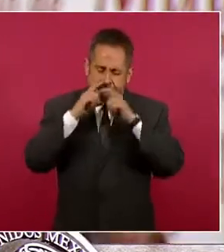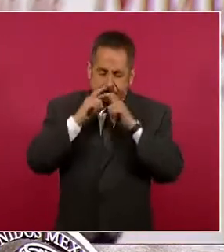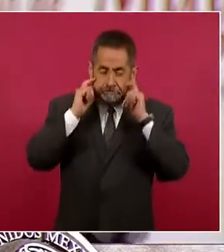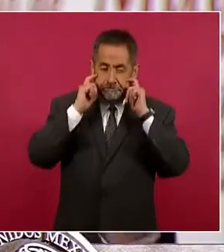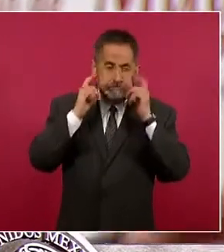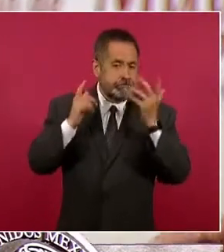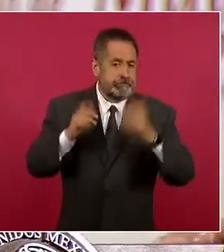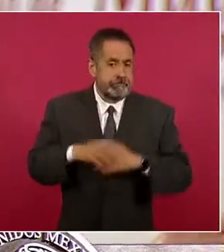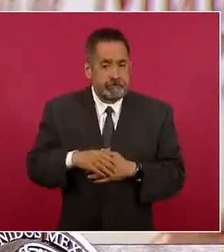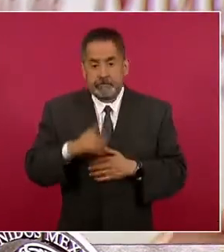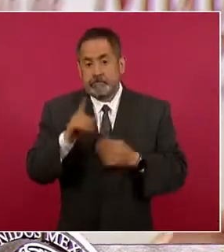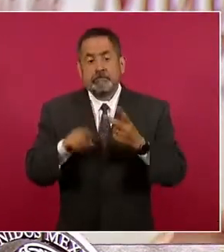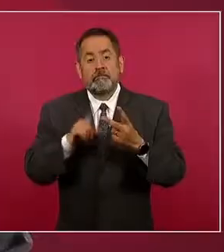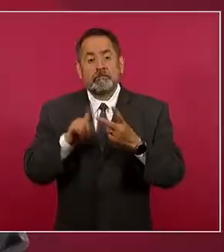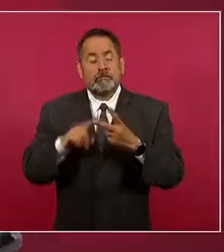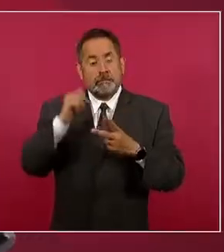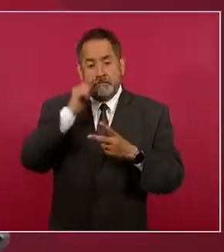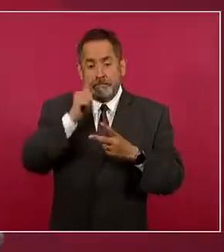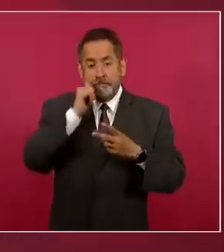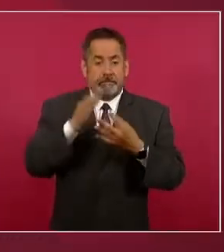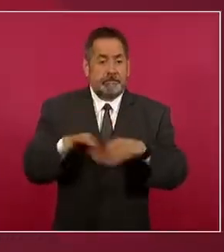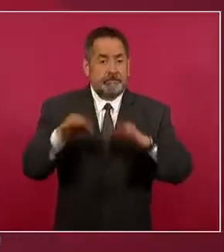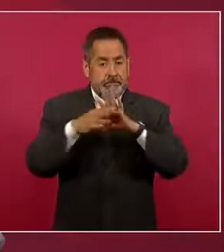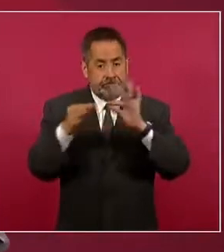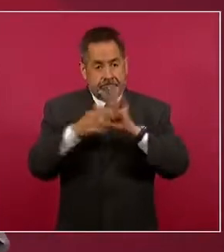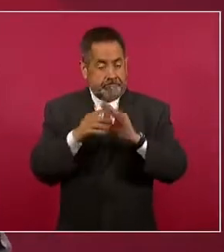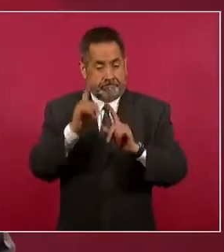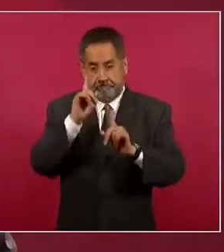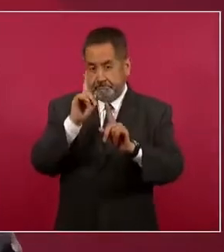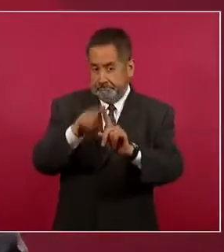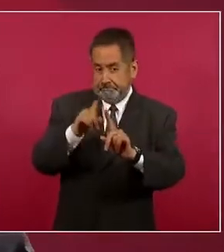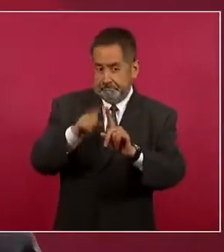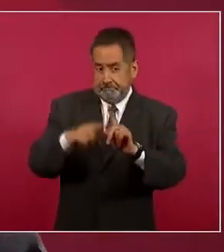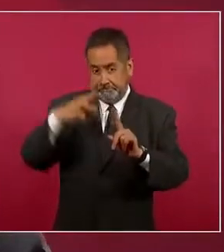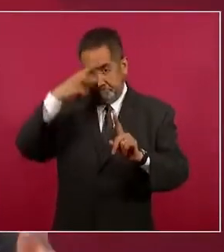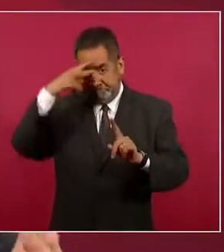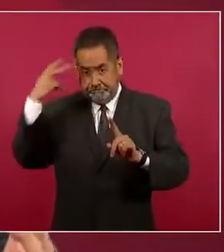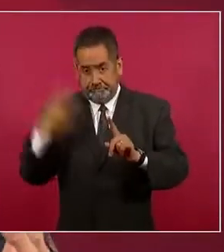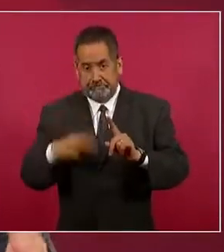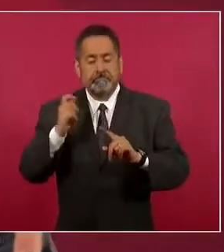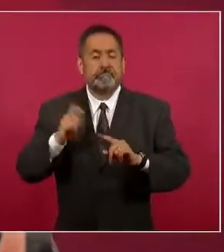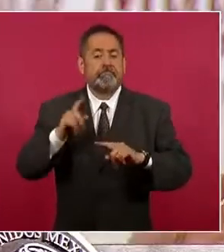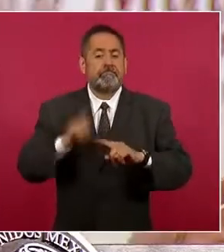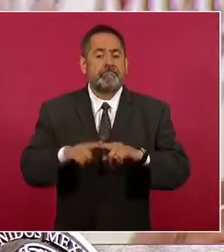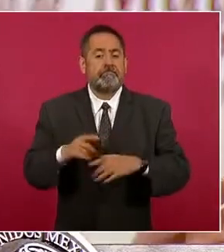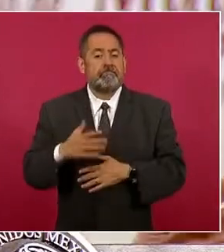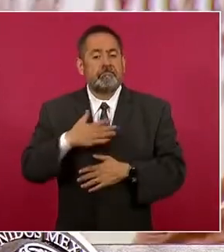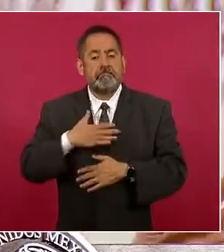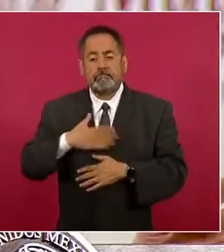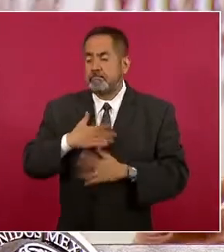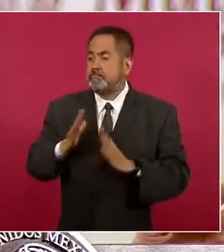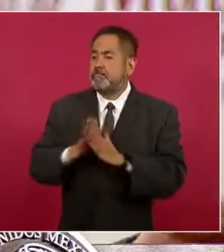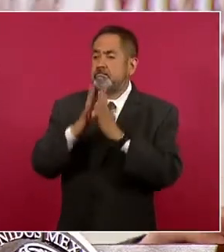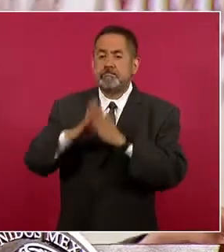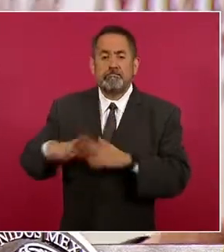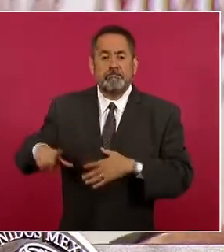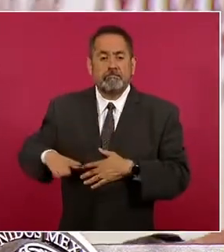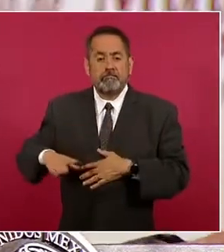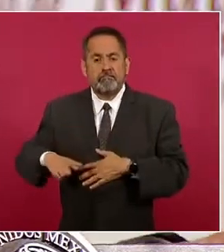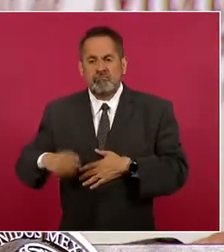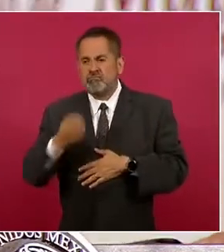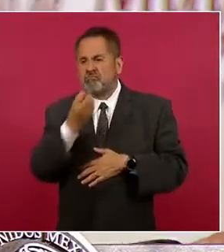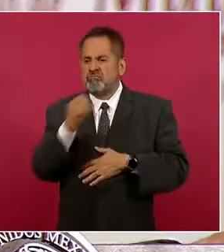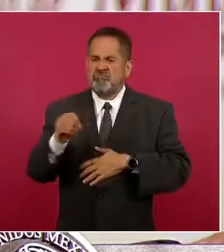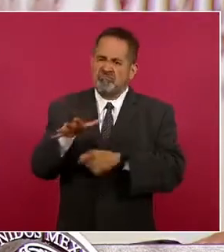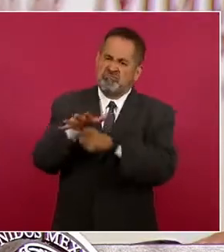intervenciones, ese es otro elemento destacable y casi exclusivo de México, nuestras intervenciones no van dirigidas a obligar a